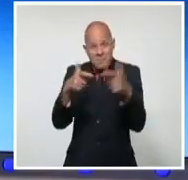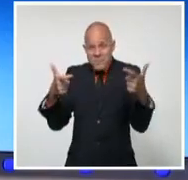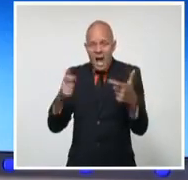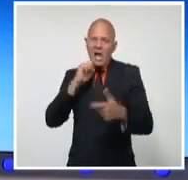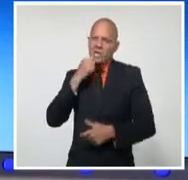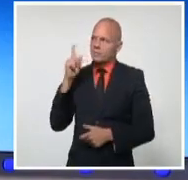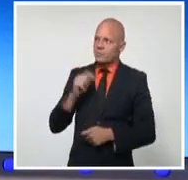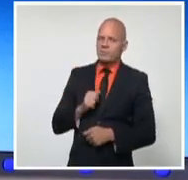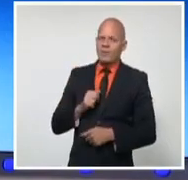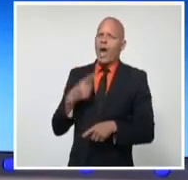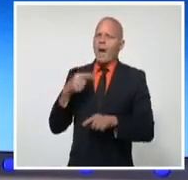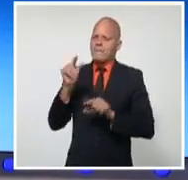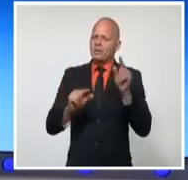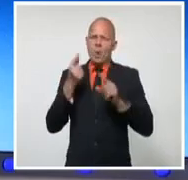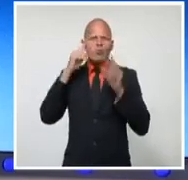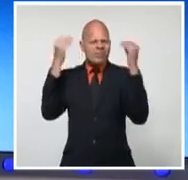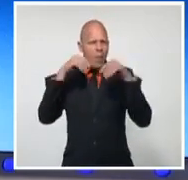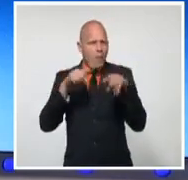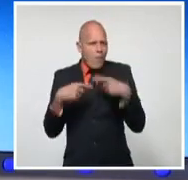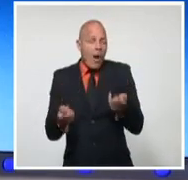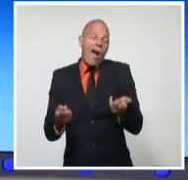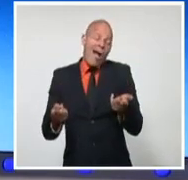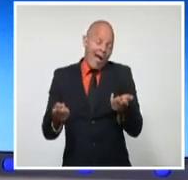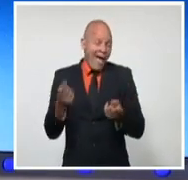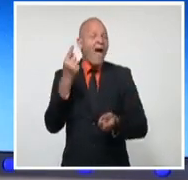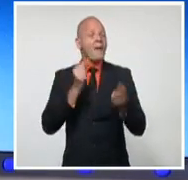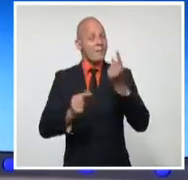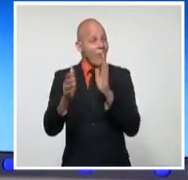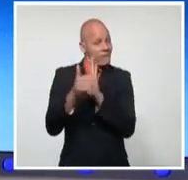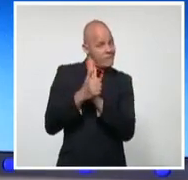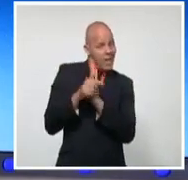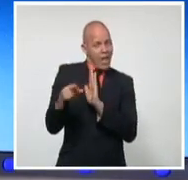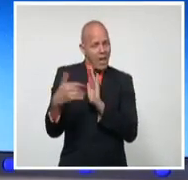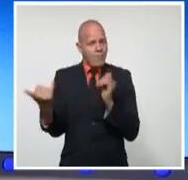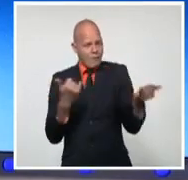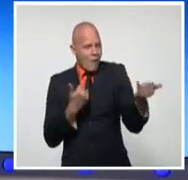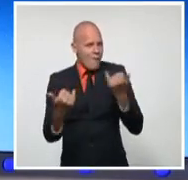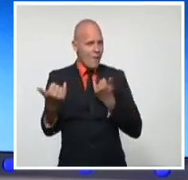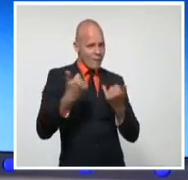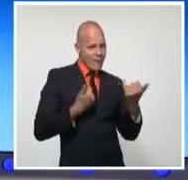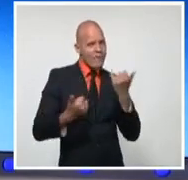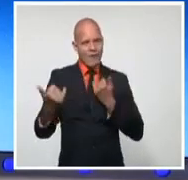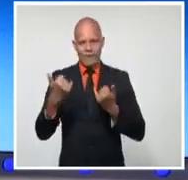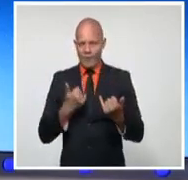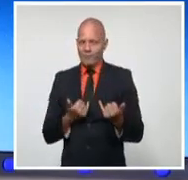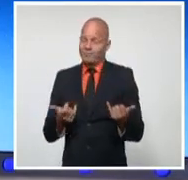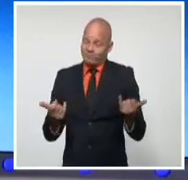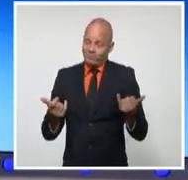siguen facilitando toda esa información que no parece acabarse. De verdad les digo que